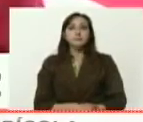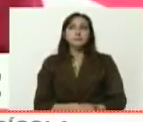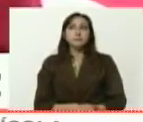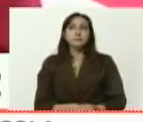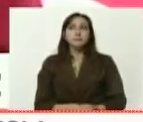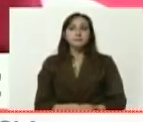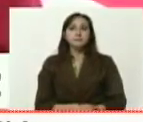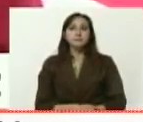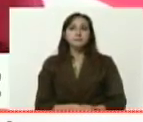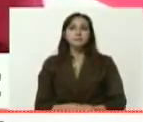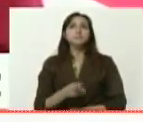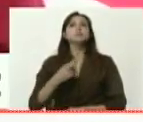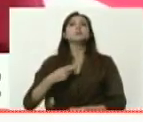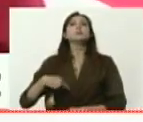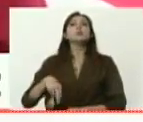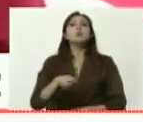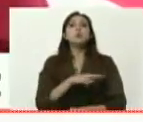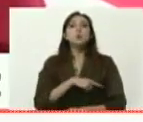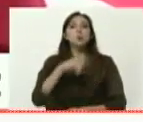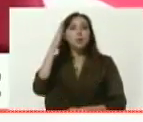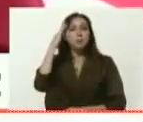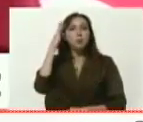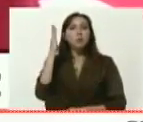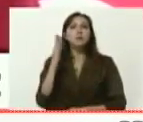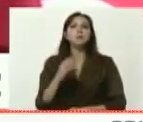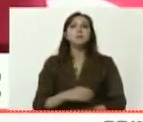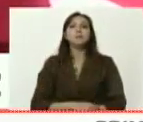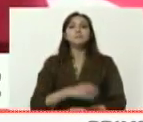que nosotros tenemos que trazarnos en el horizonte